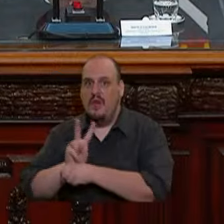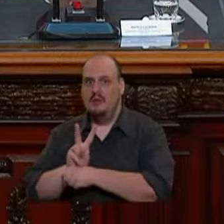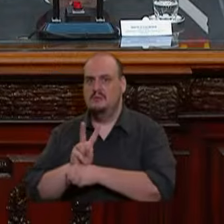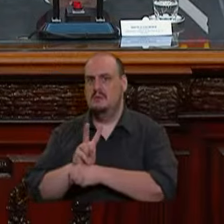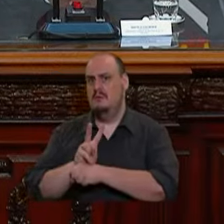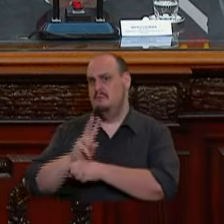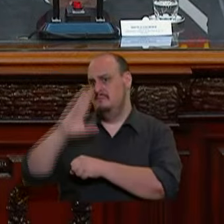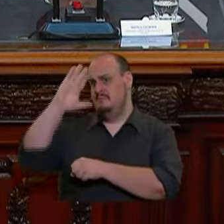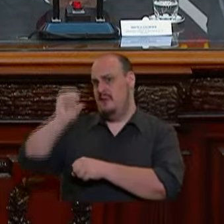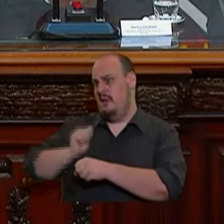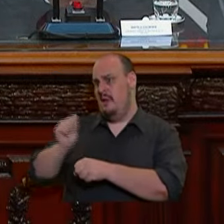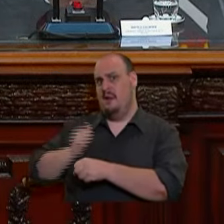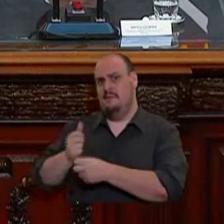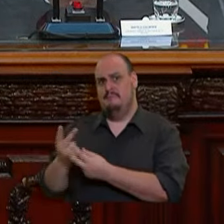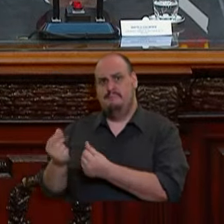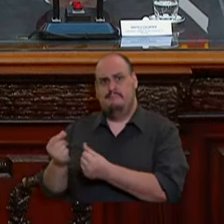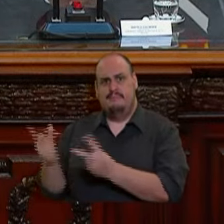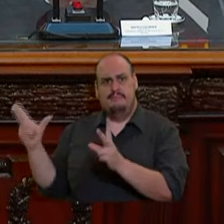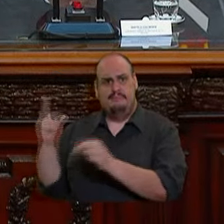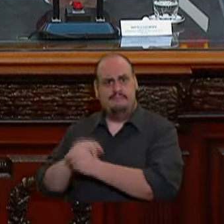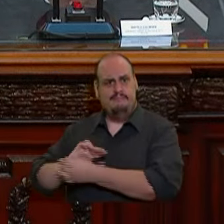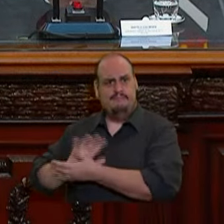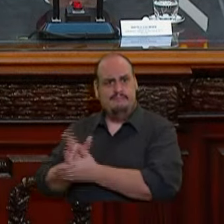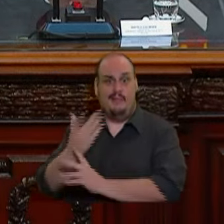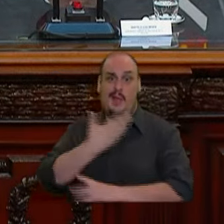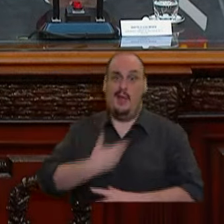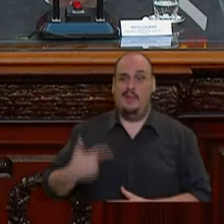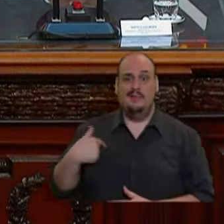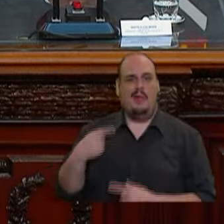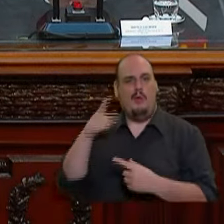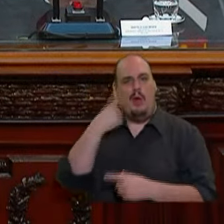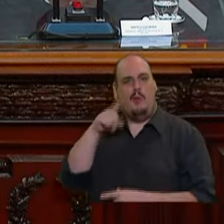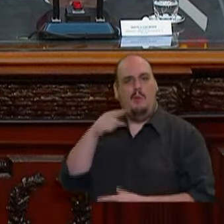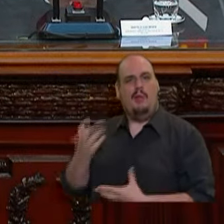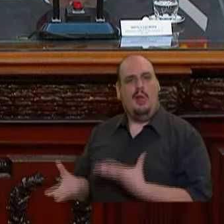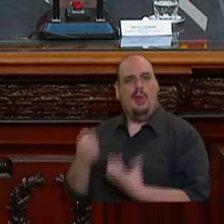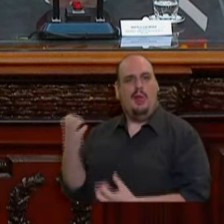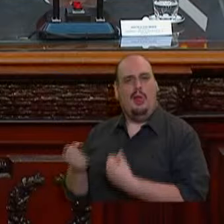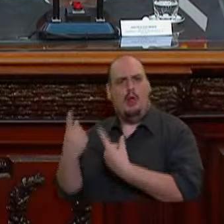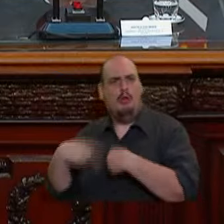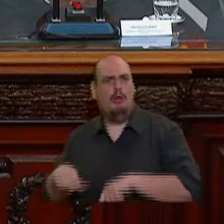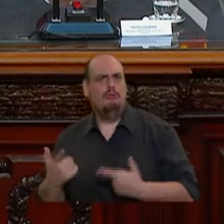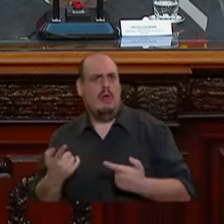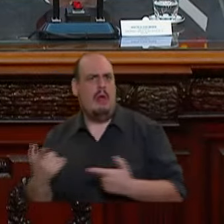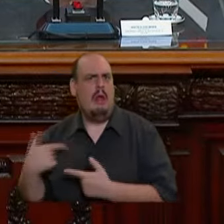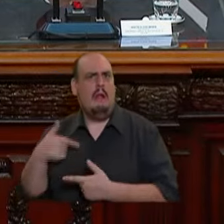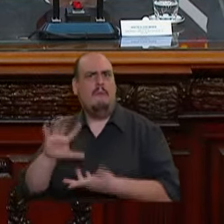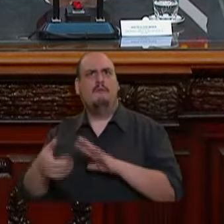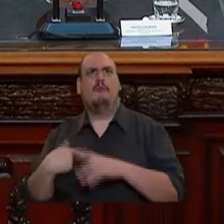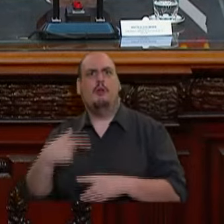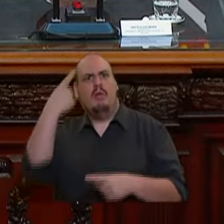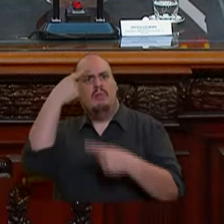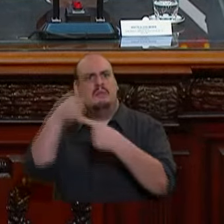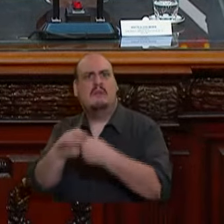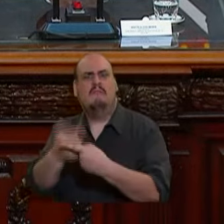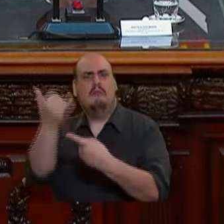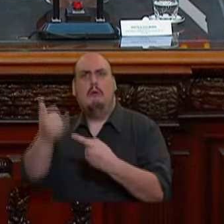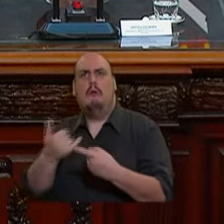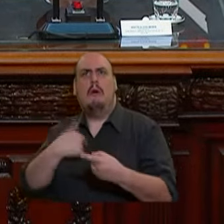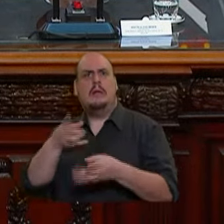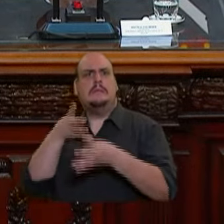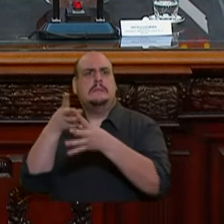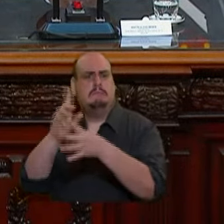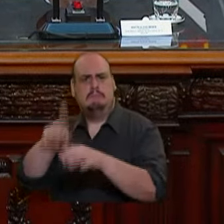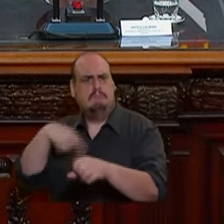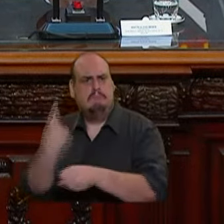ejército desfinanciado y hasta desprestigiado por el propio Estado, sin los recursos ni la preparación para hacer frente a los desafíos de un mundo en